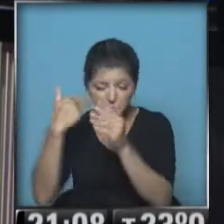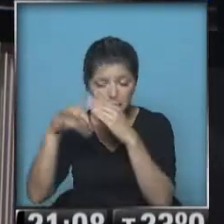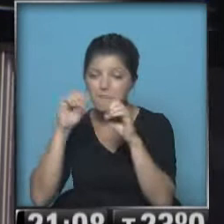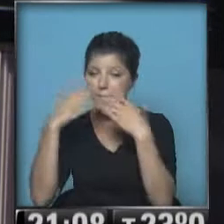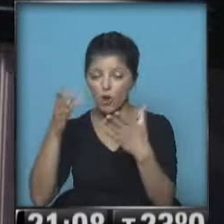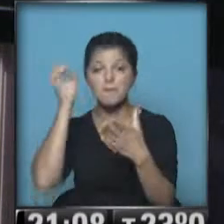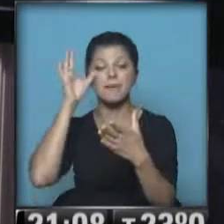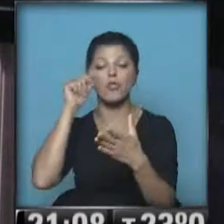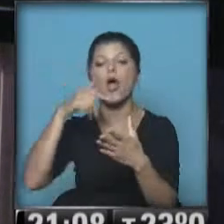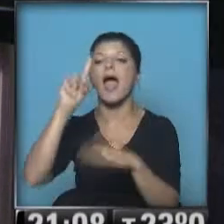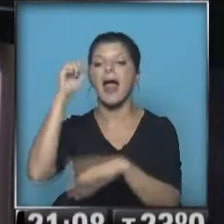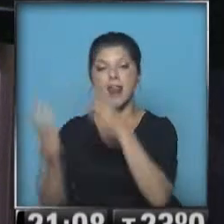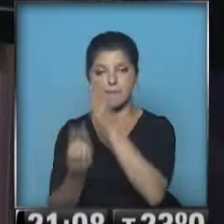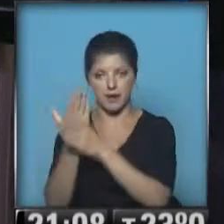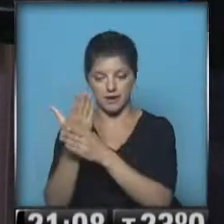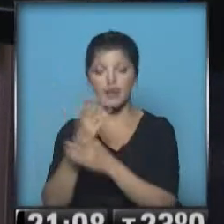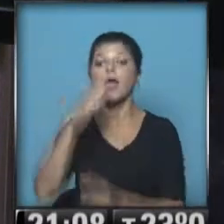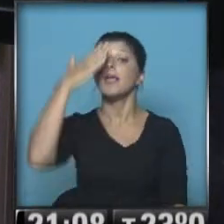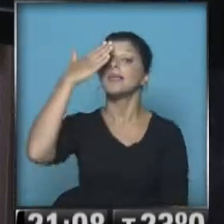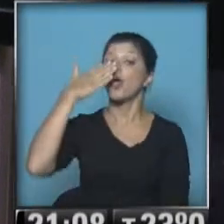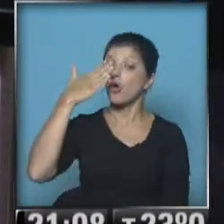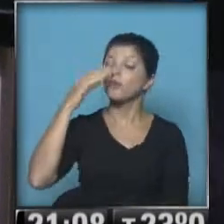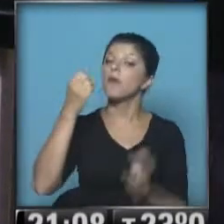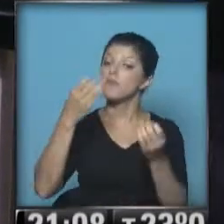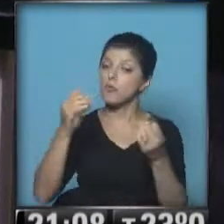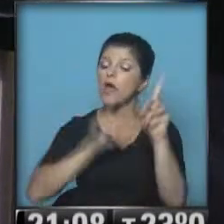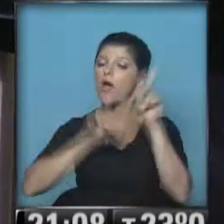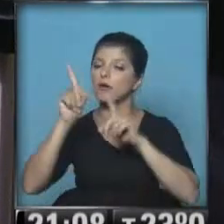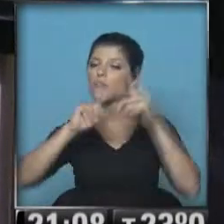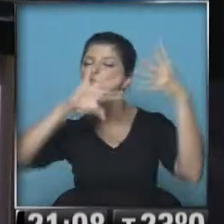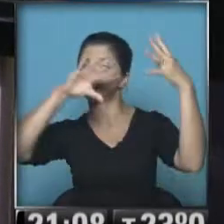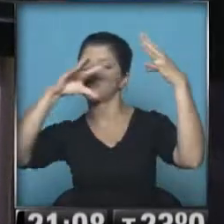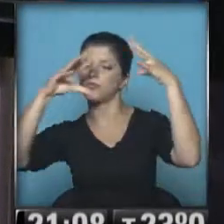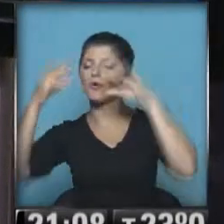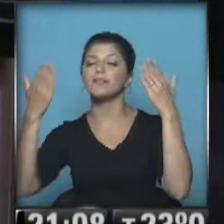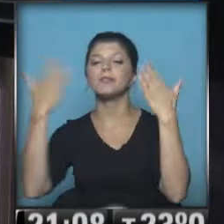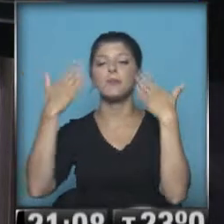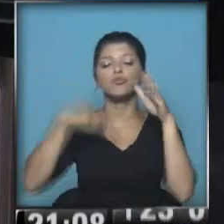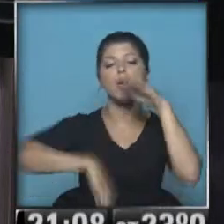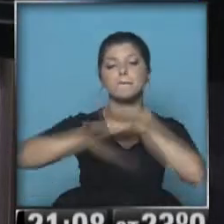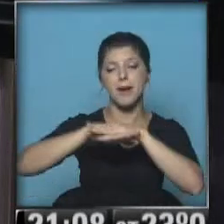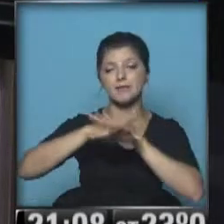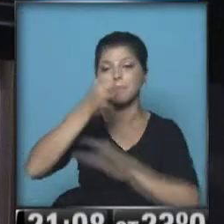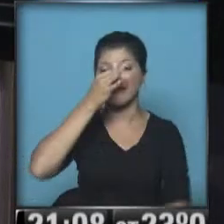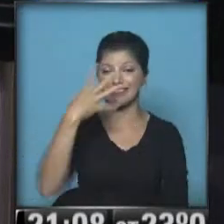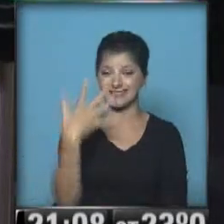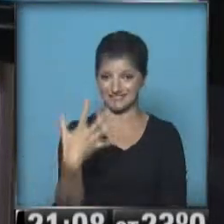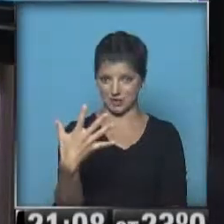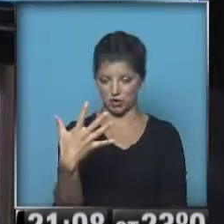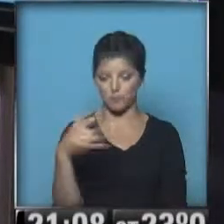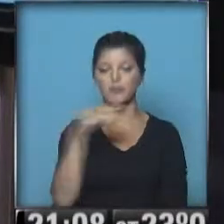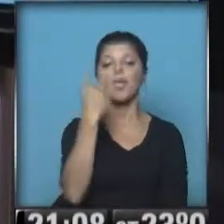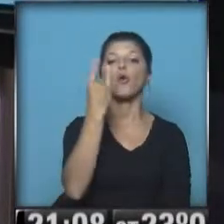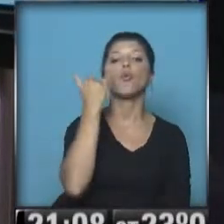a partir de la mañana. Y en la provincia de Córdoba, buen tiempo con cielo algo parcialmente nublado, temperaturas máximas de 25 grados. En la región de